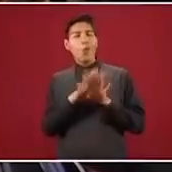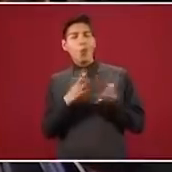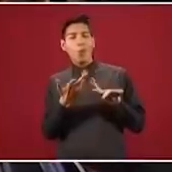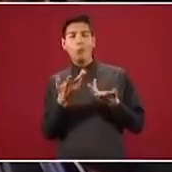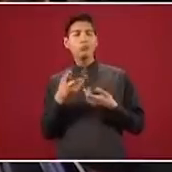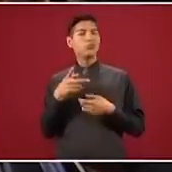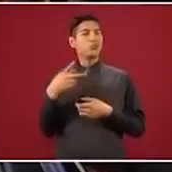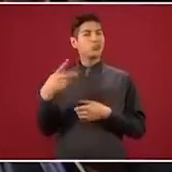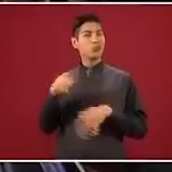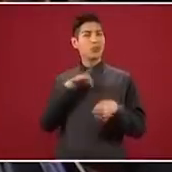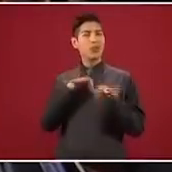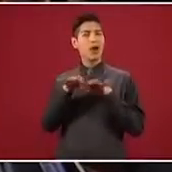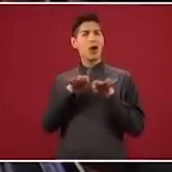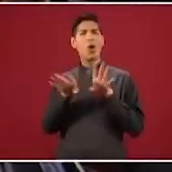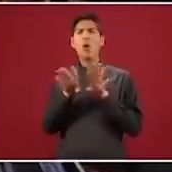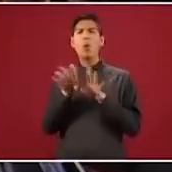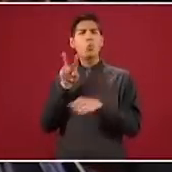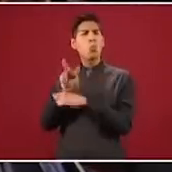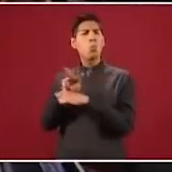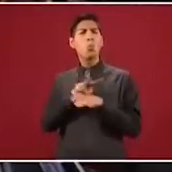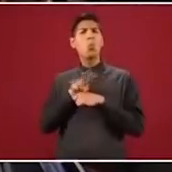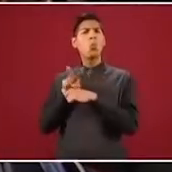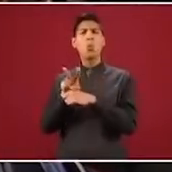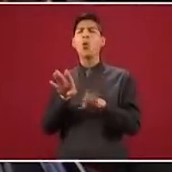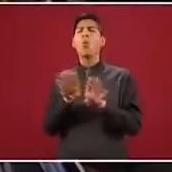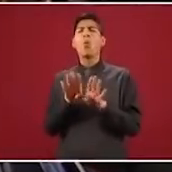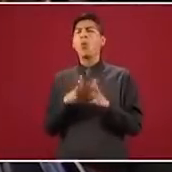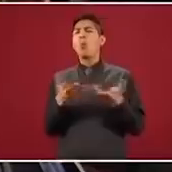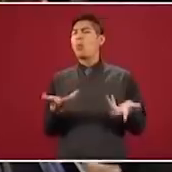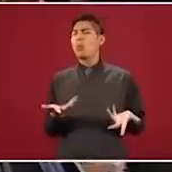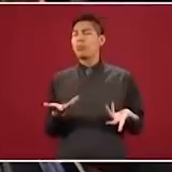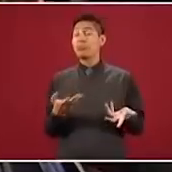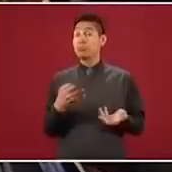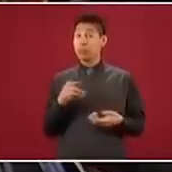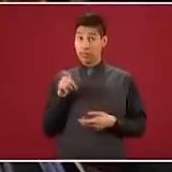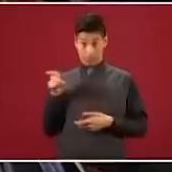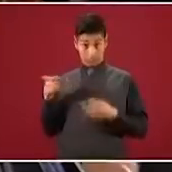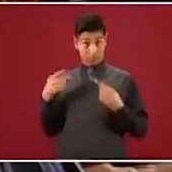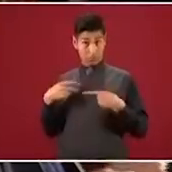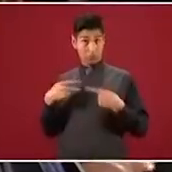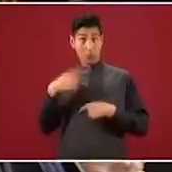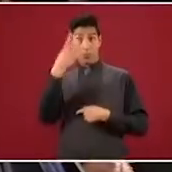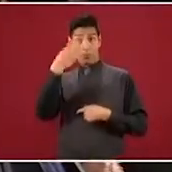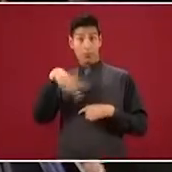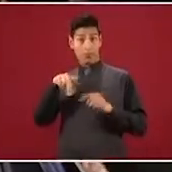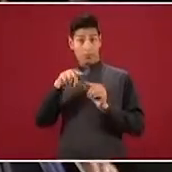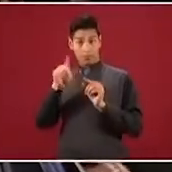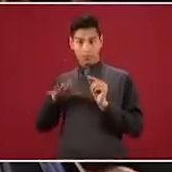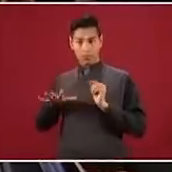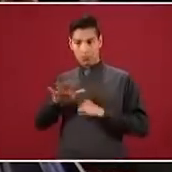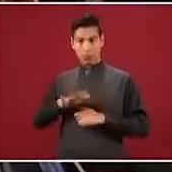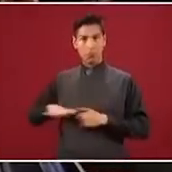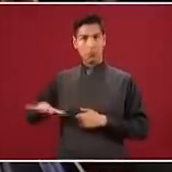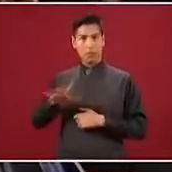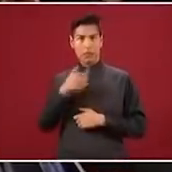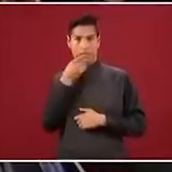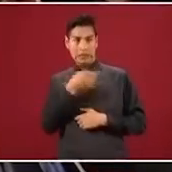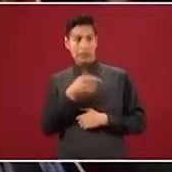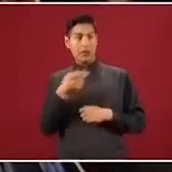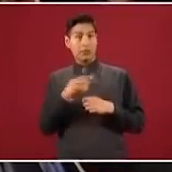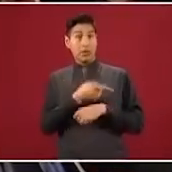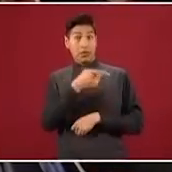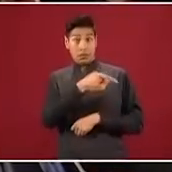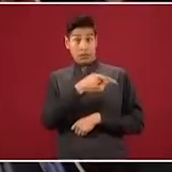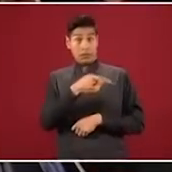¿cómo se evalúa su trabajo? La ciudadanía, presidente, considera que el trabajo de los superdelegados es un cero a la